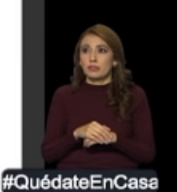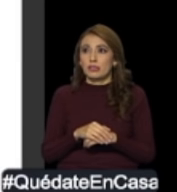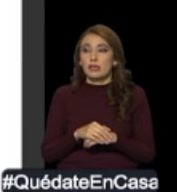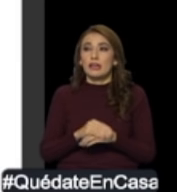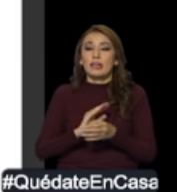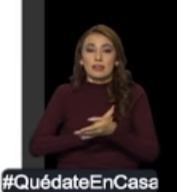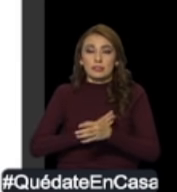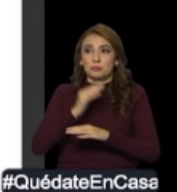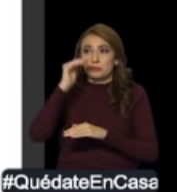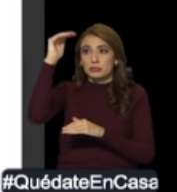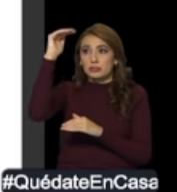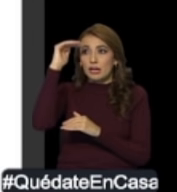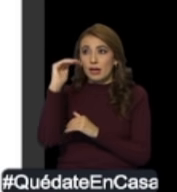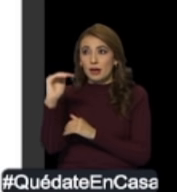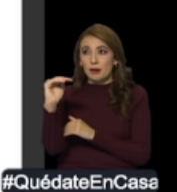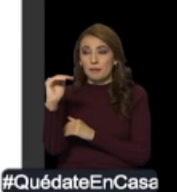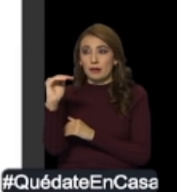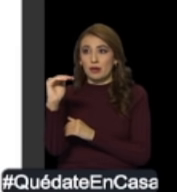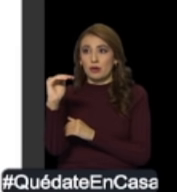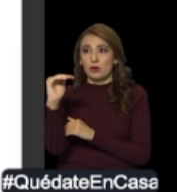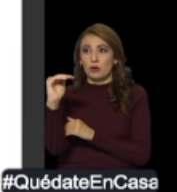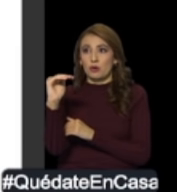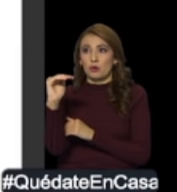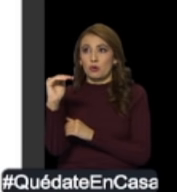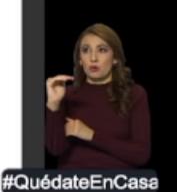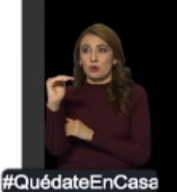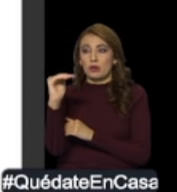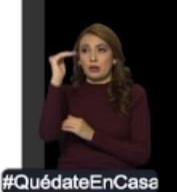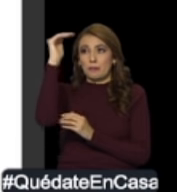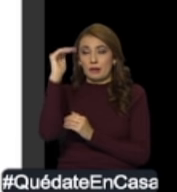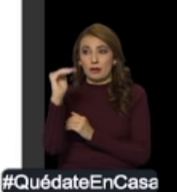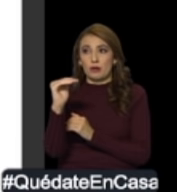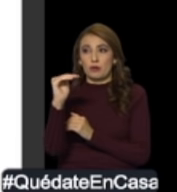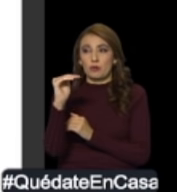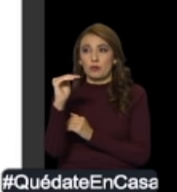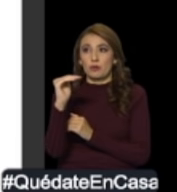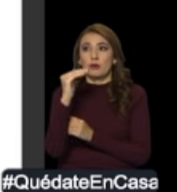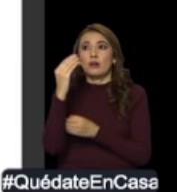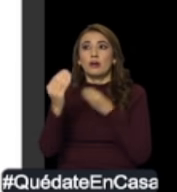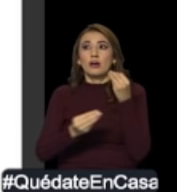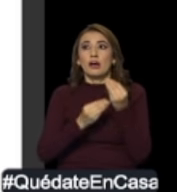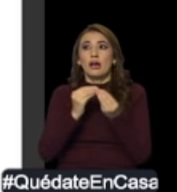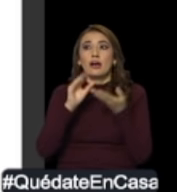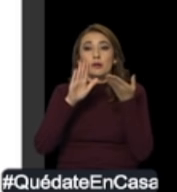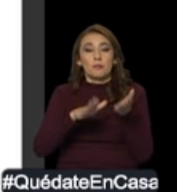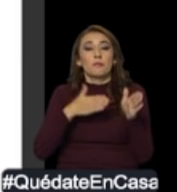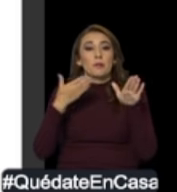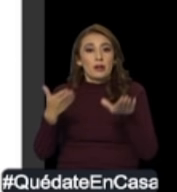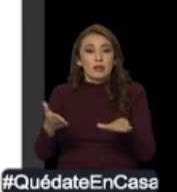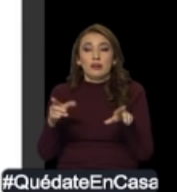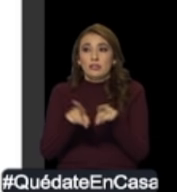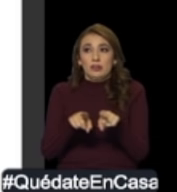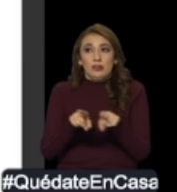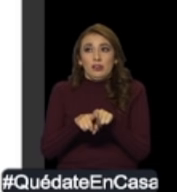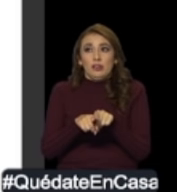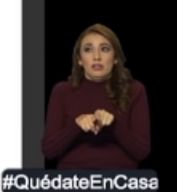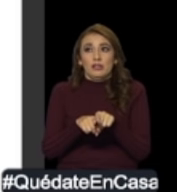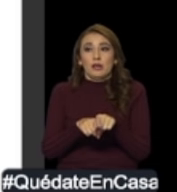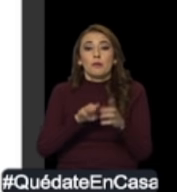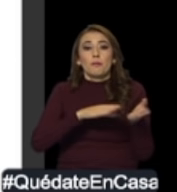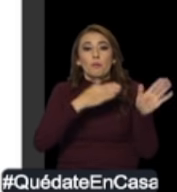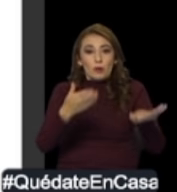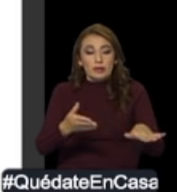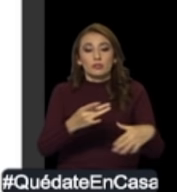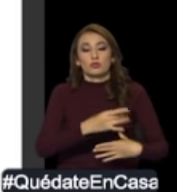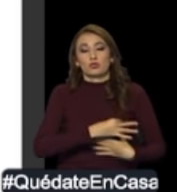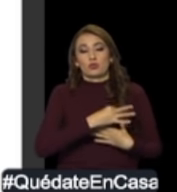Siguiendo la tabla en su mano derecha, en la siguiente tabla están los fallecidos, confirmados y descartados